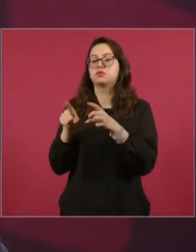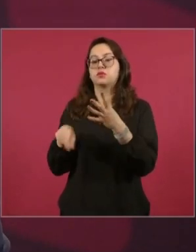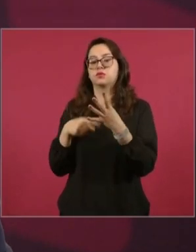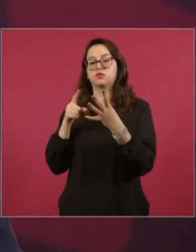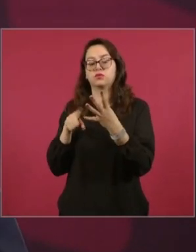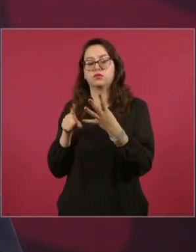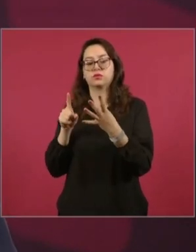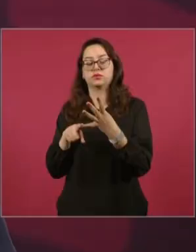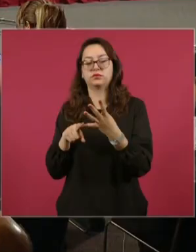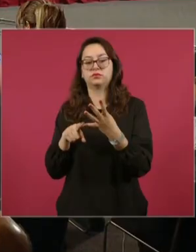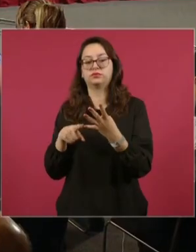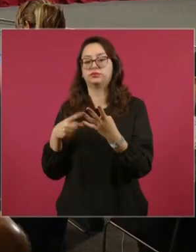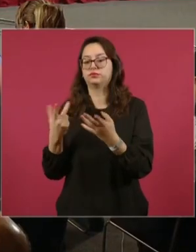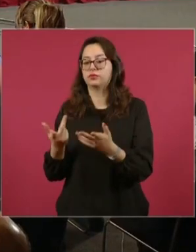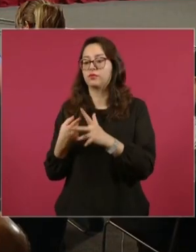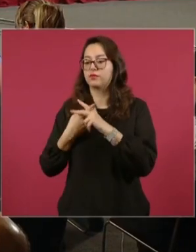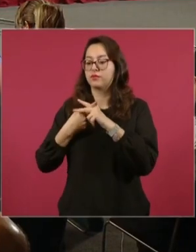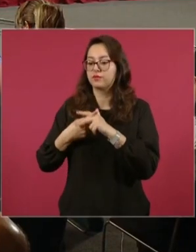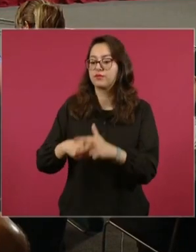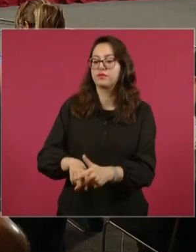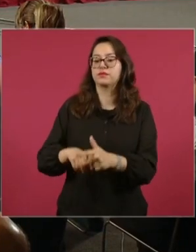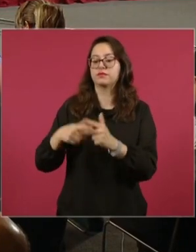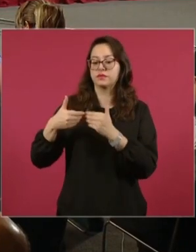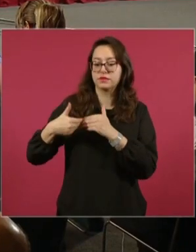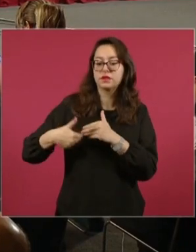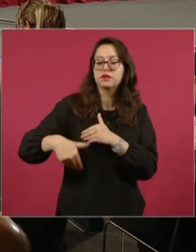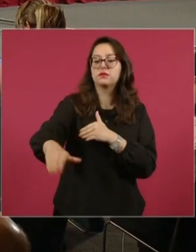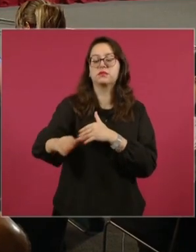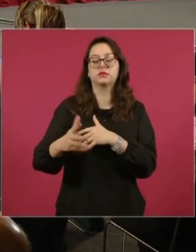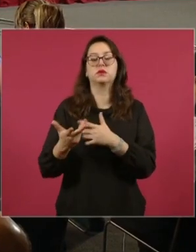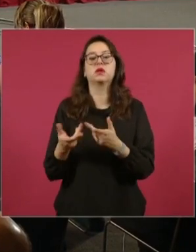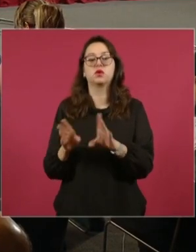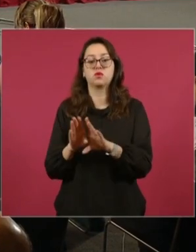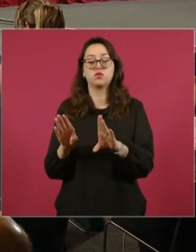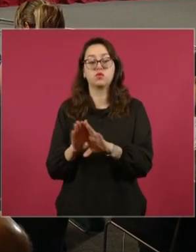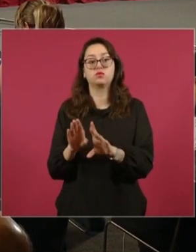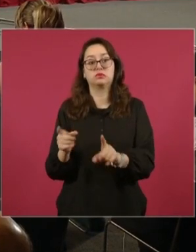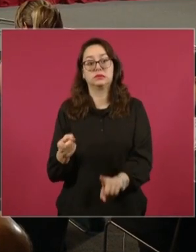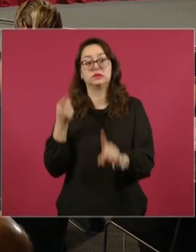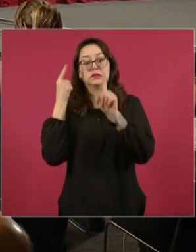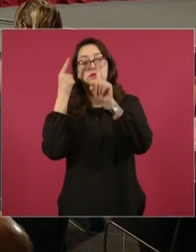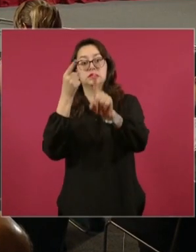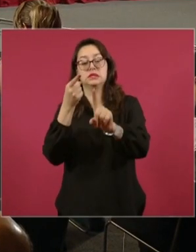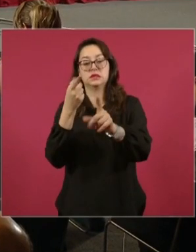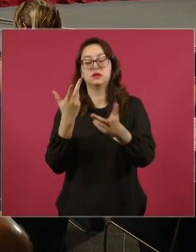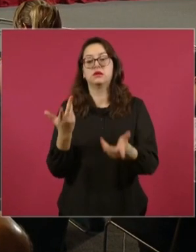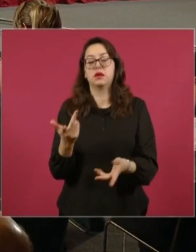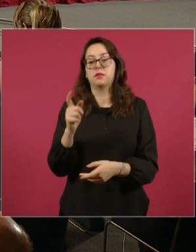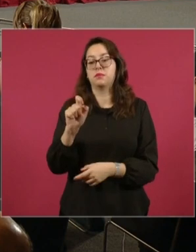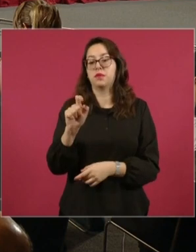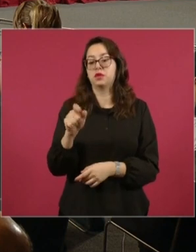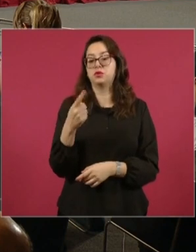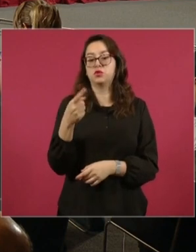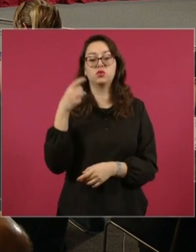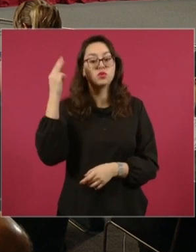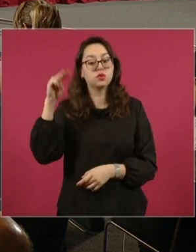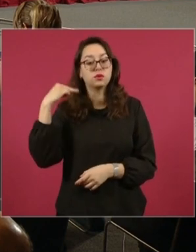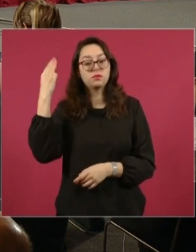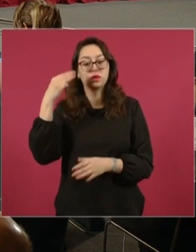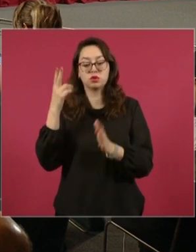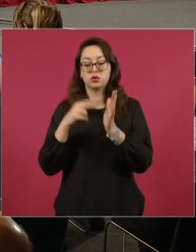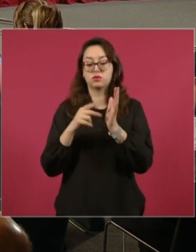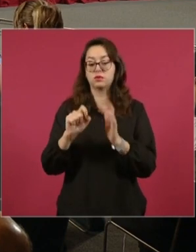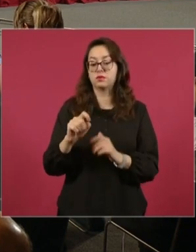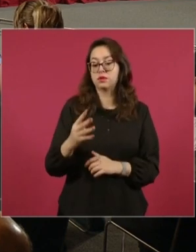la implementación. Esto es muy importante, tenemos un reto, un desafío hacia el 21 de marzo y